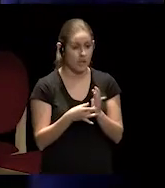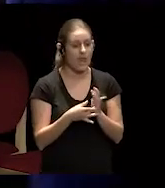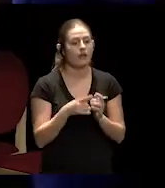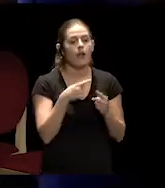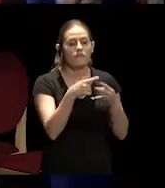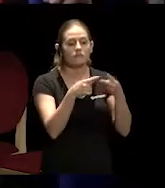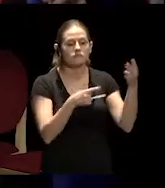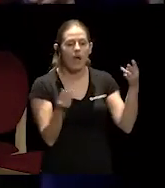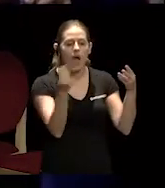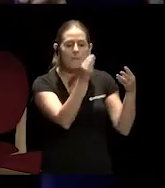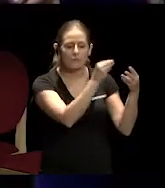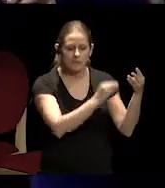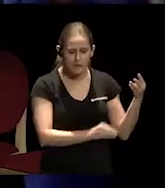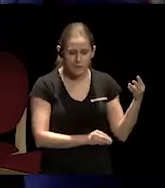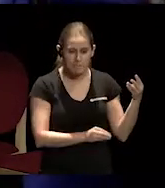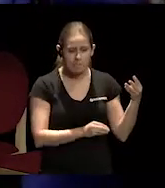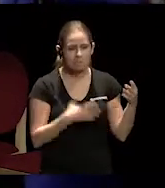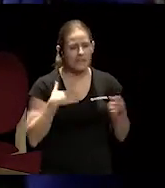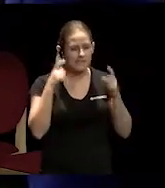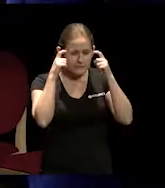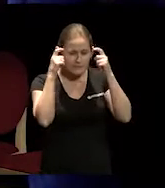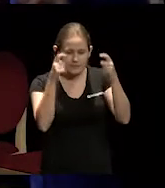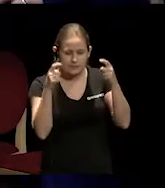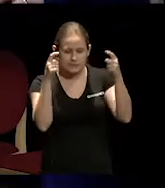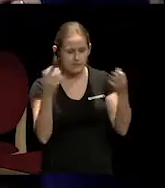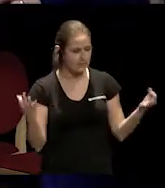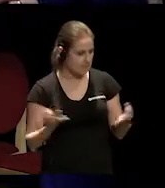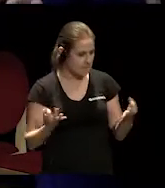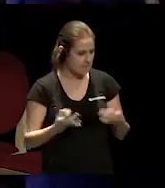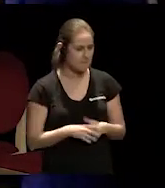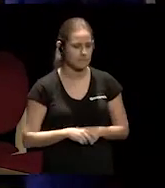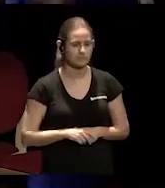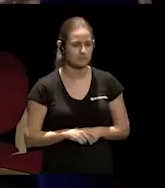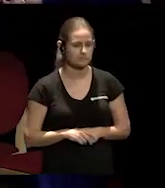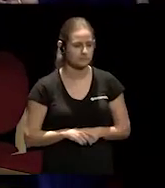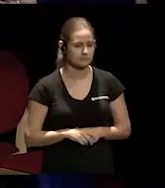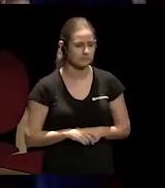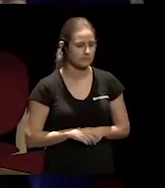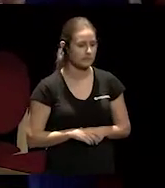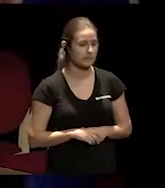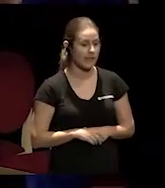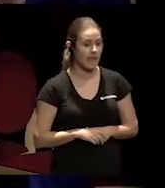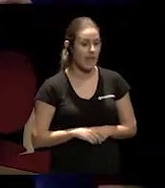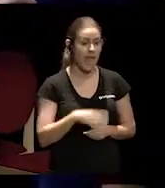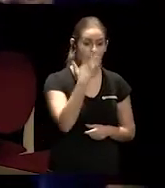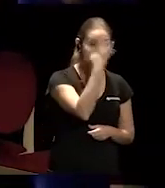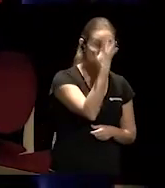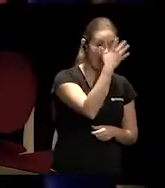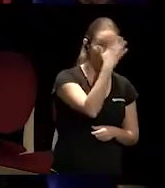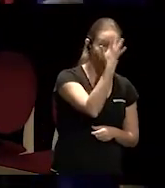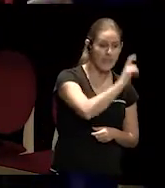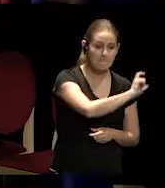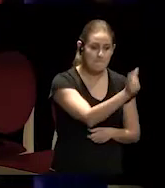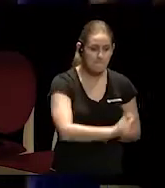organizaciones que nos apoyaban para intentar un poco reproducir el estilo brasileño de